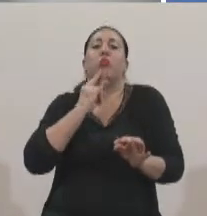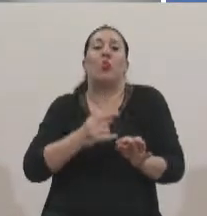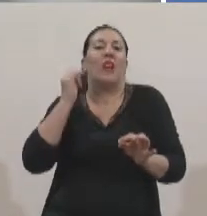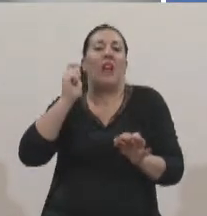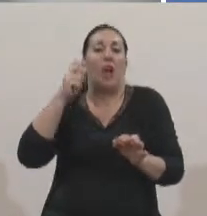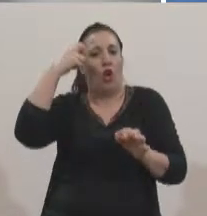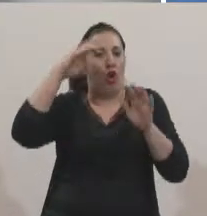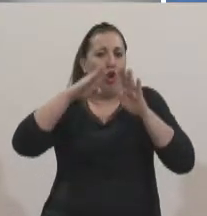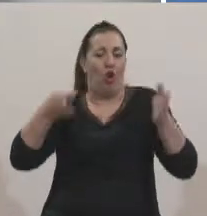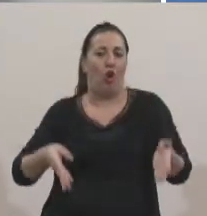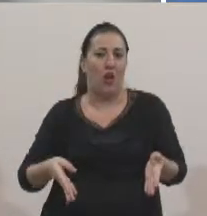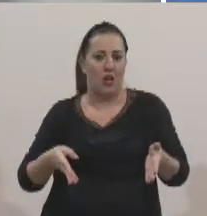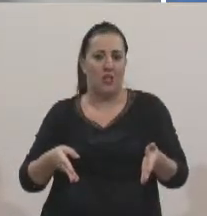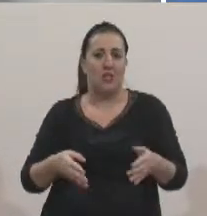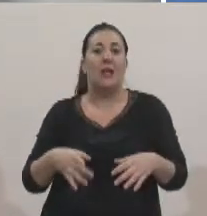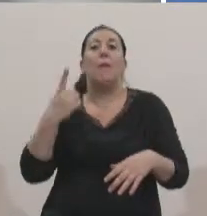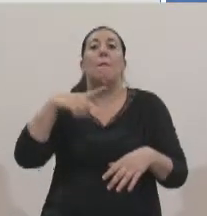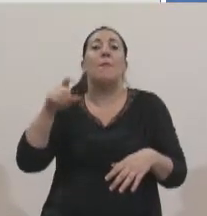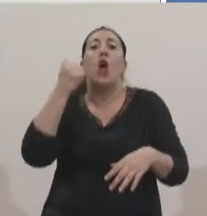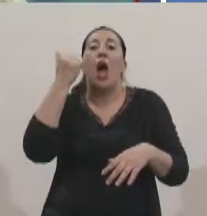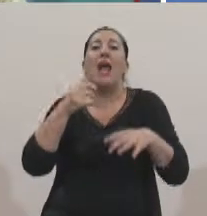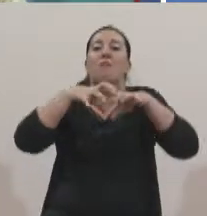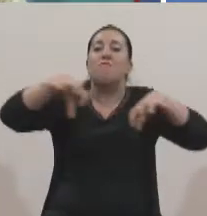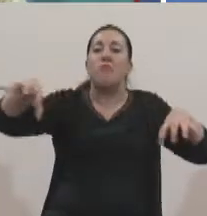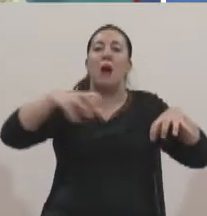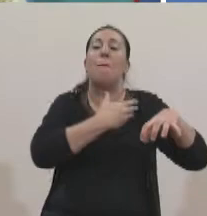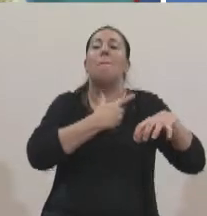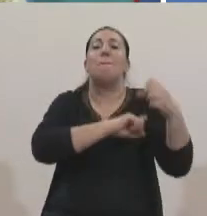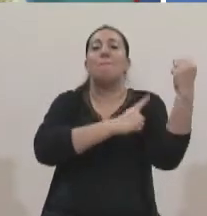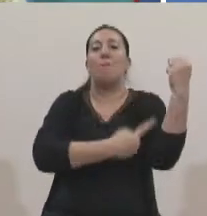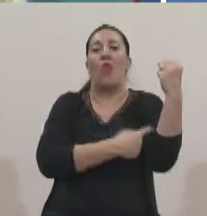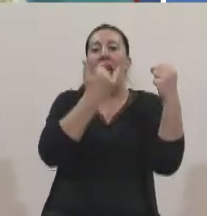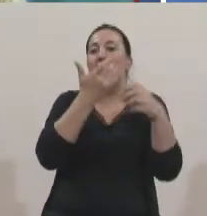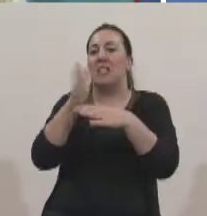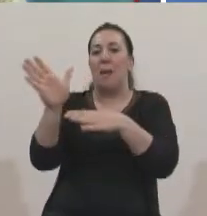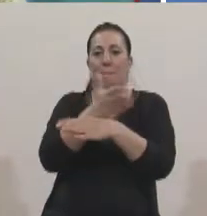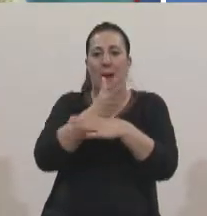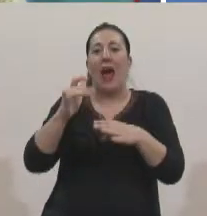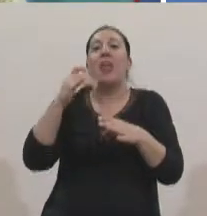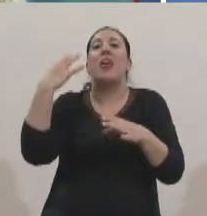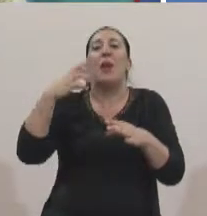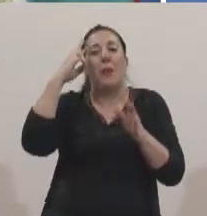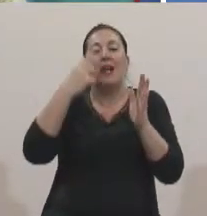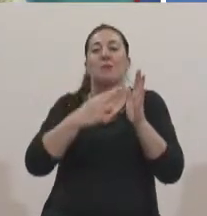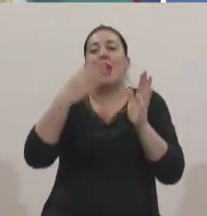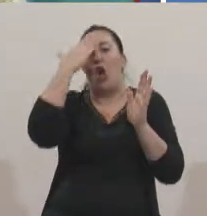al menos en un contexto de división de poderes bien entendida y de respeto por la Constitución Nacional.